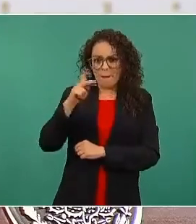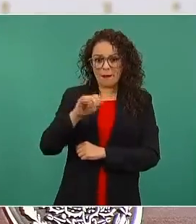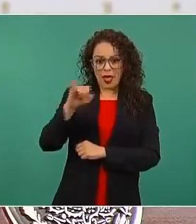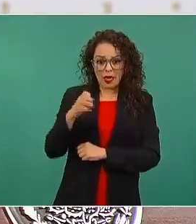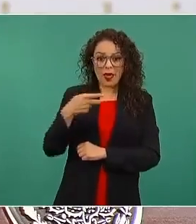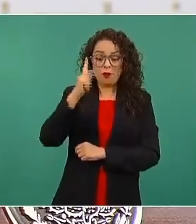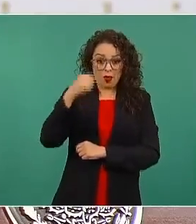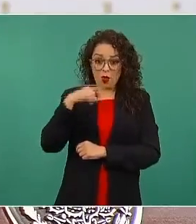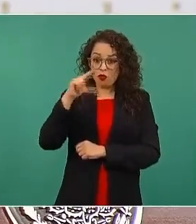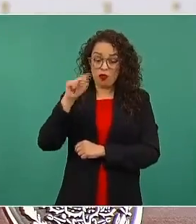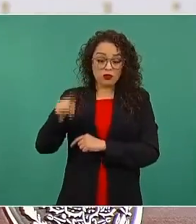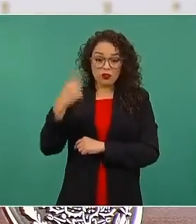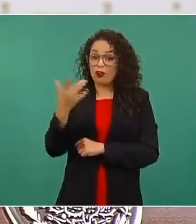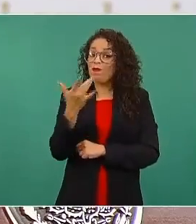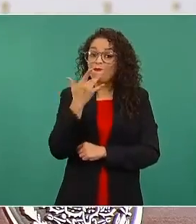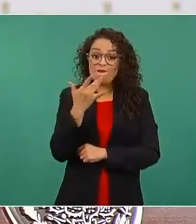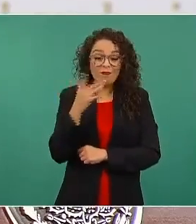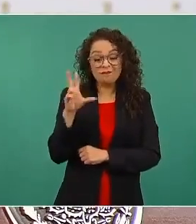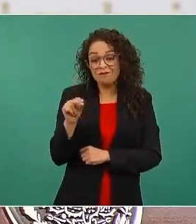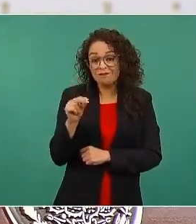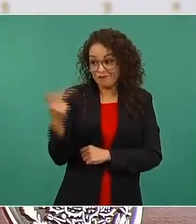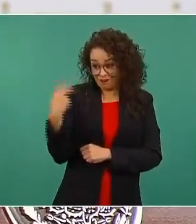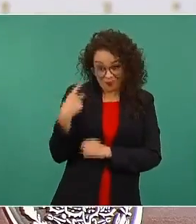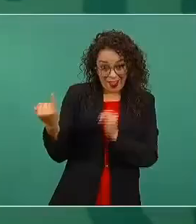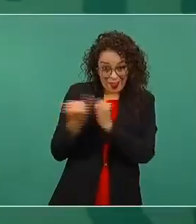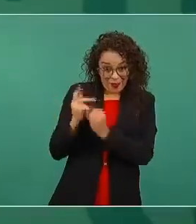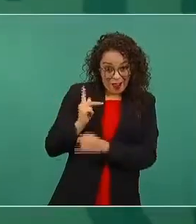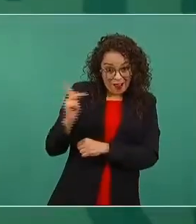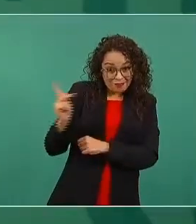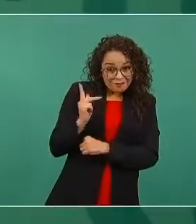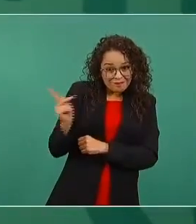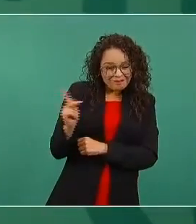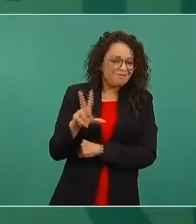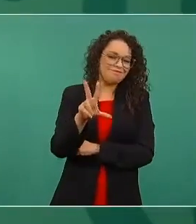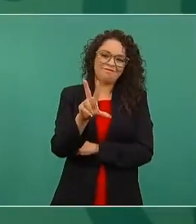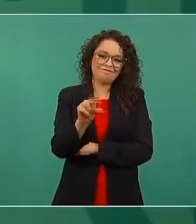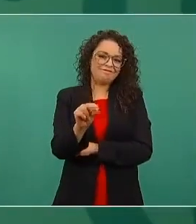lagarto. No somos iguales.